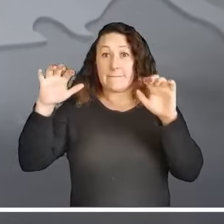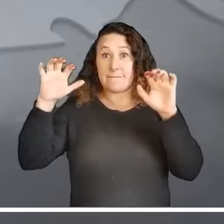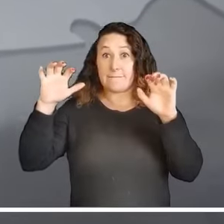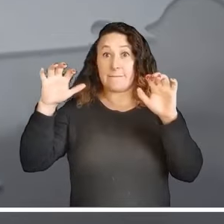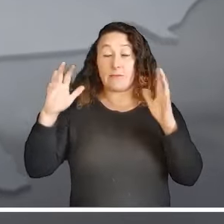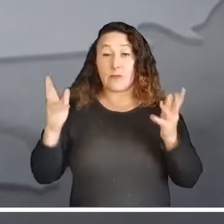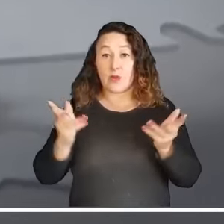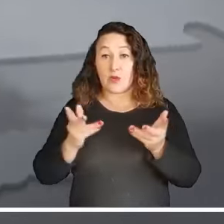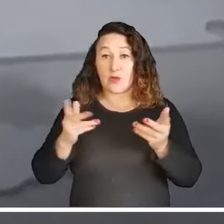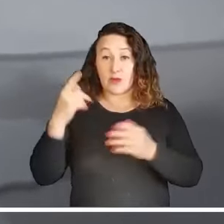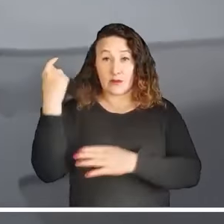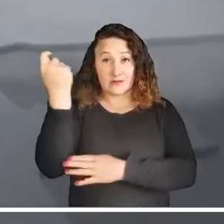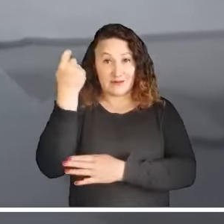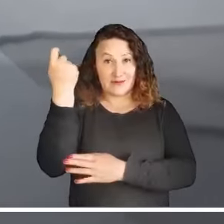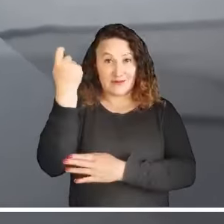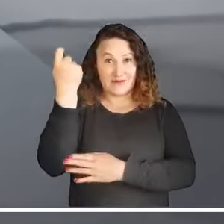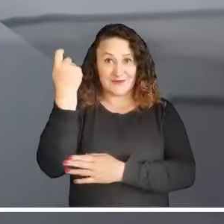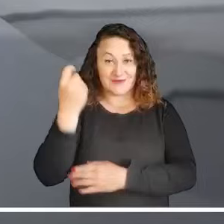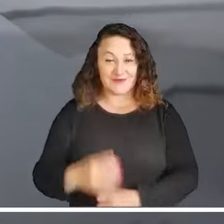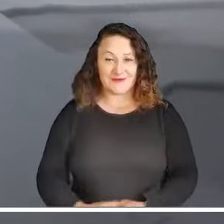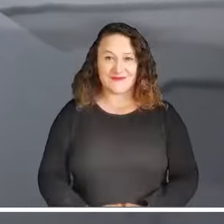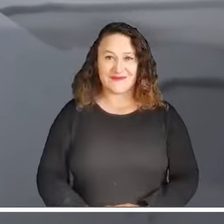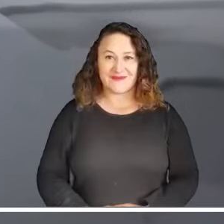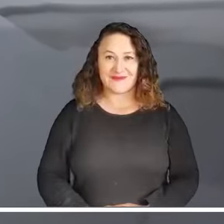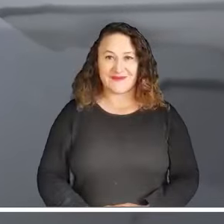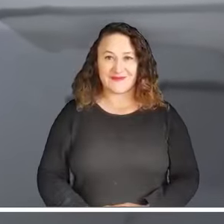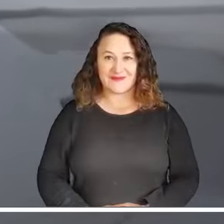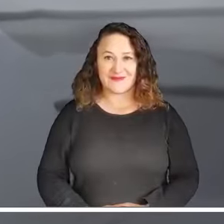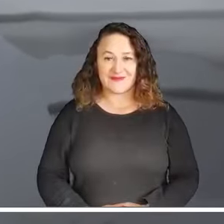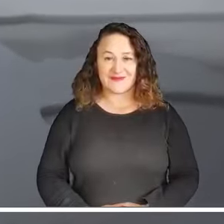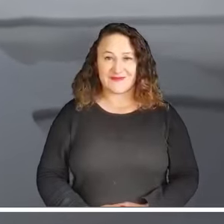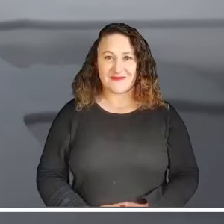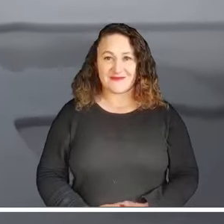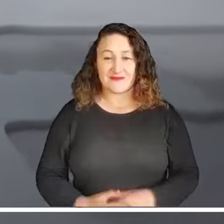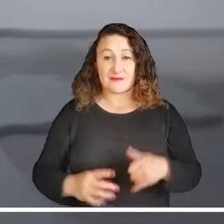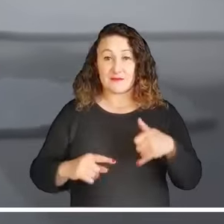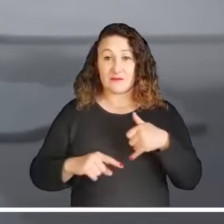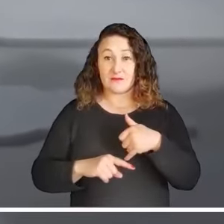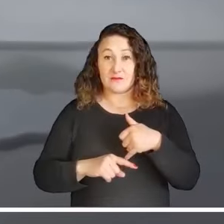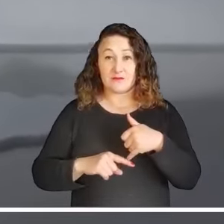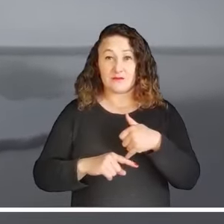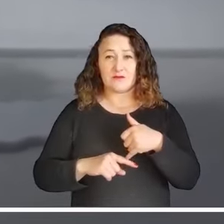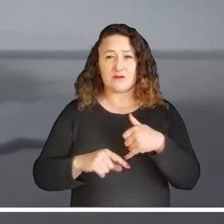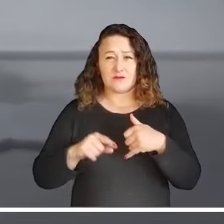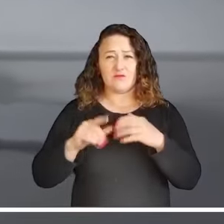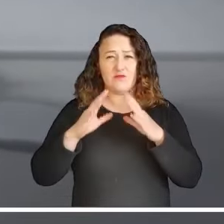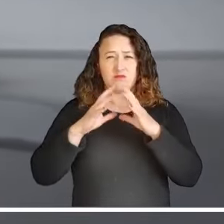Una noche abierta y mayormente seca podrán disfrutar los habitantes de los llanos orientales.